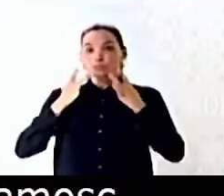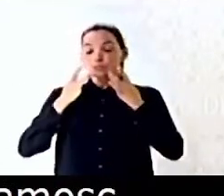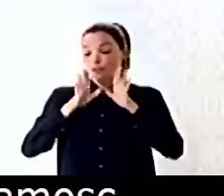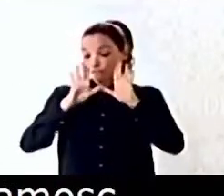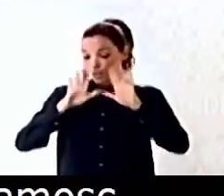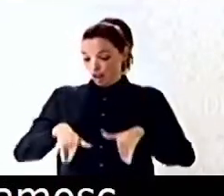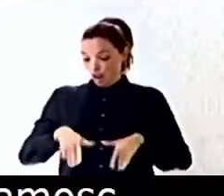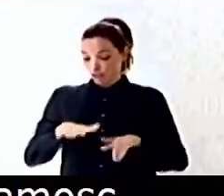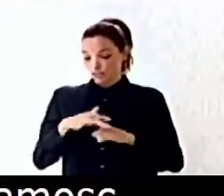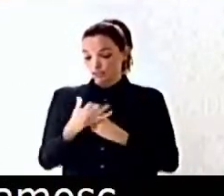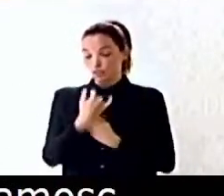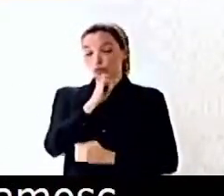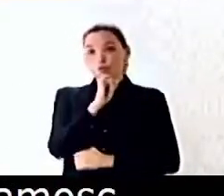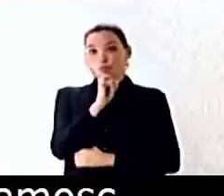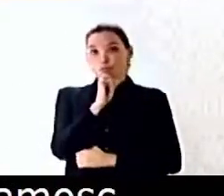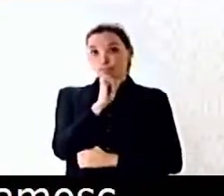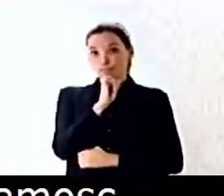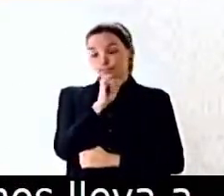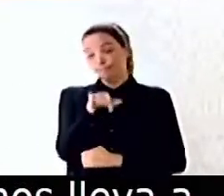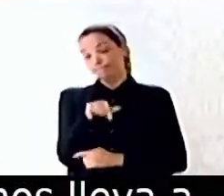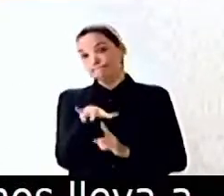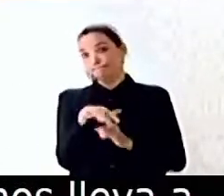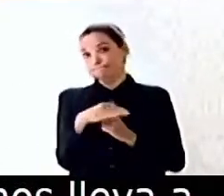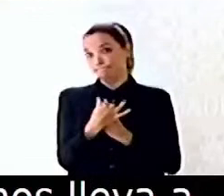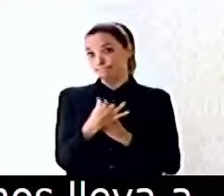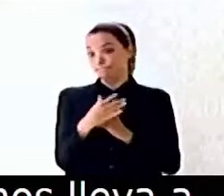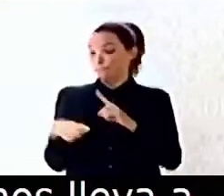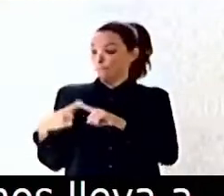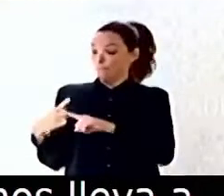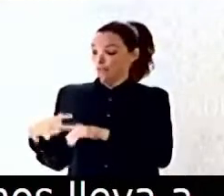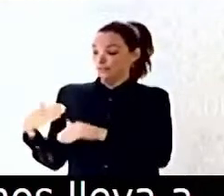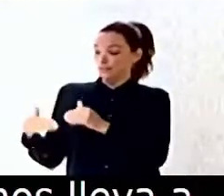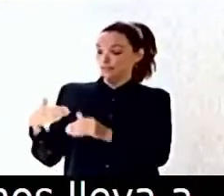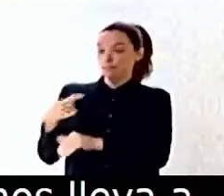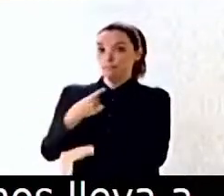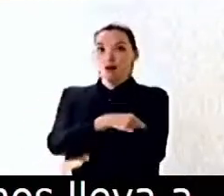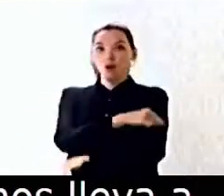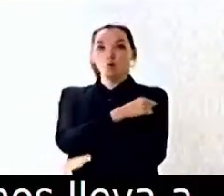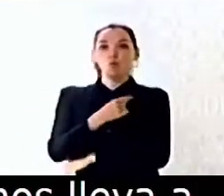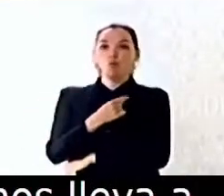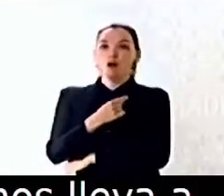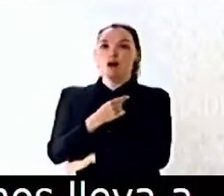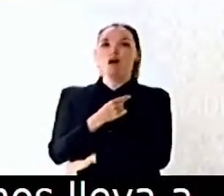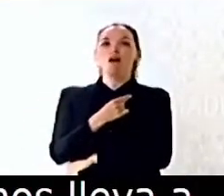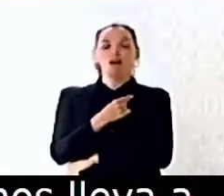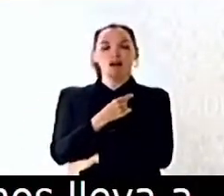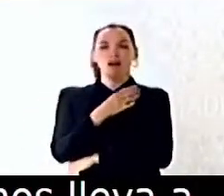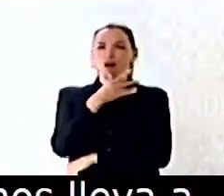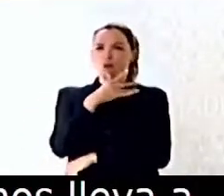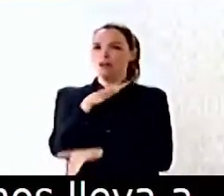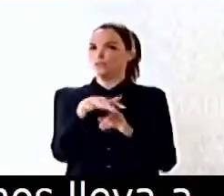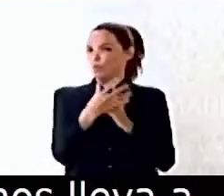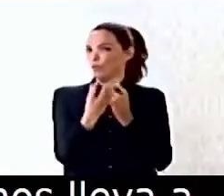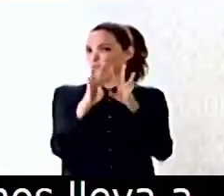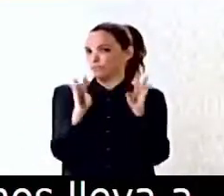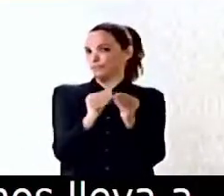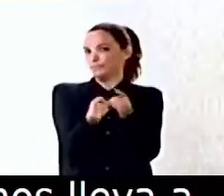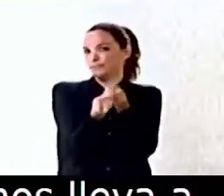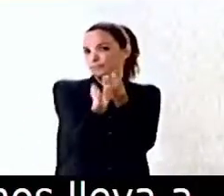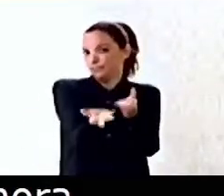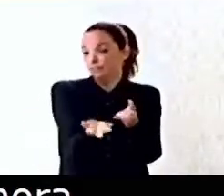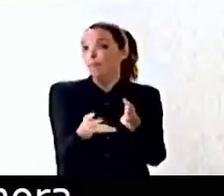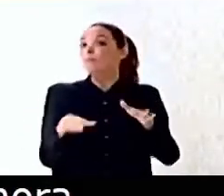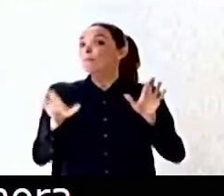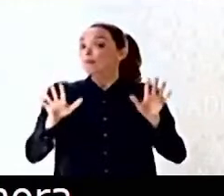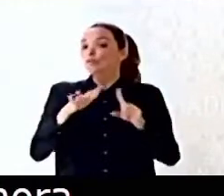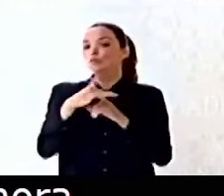llevando a una situación, junto con la vacunación, a una situación que ahora les describiré, pero que ya les avanzo que